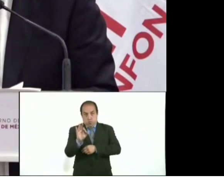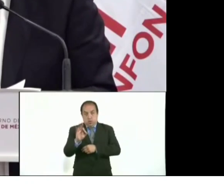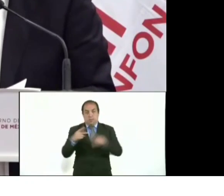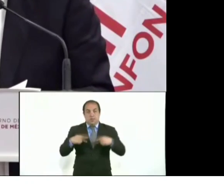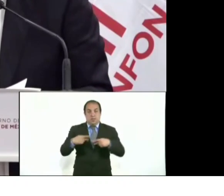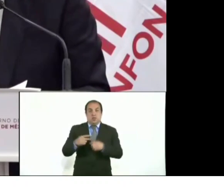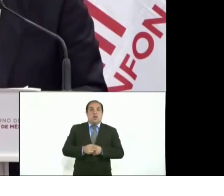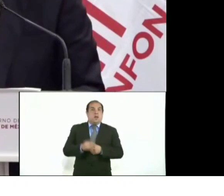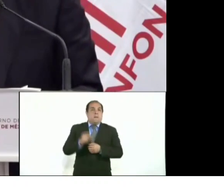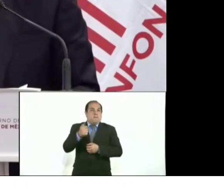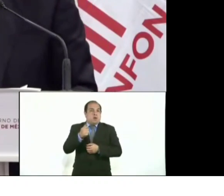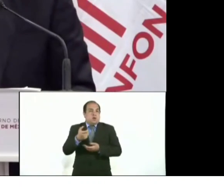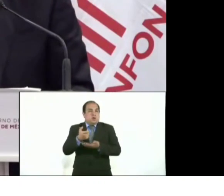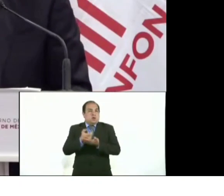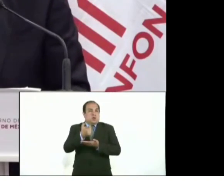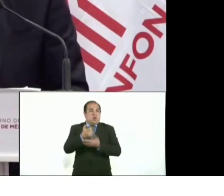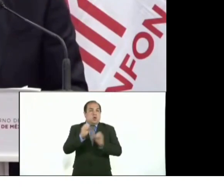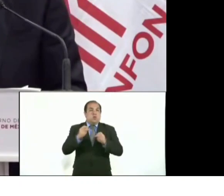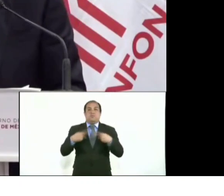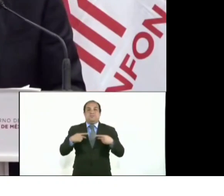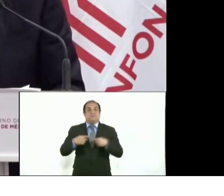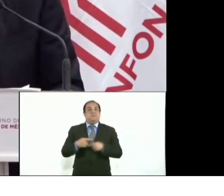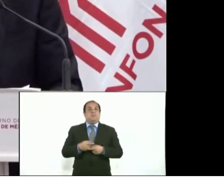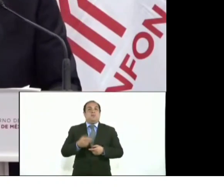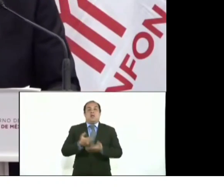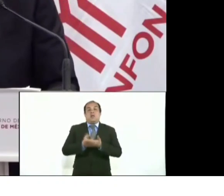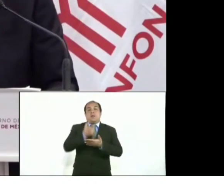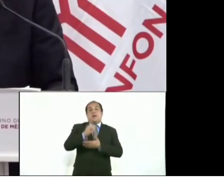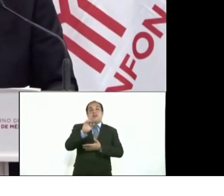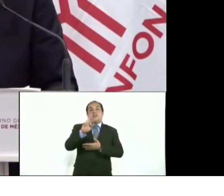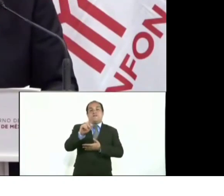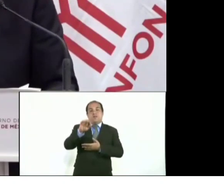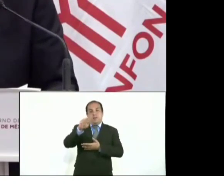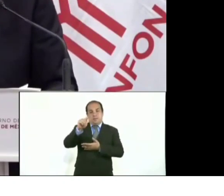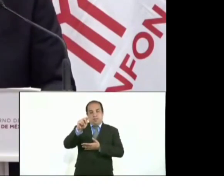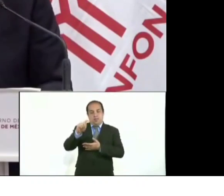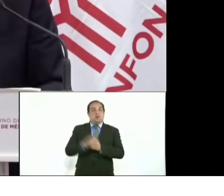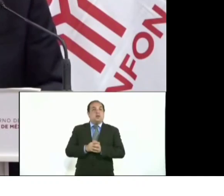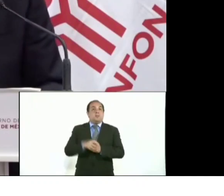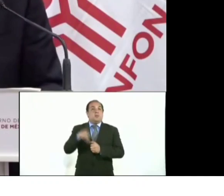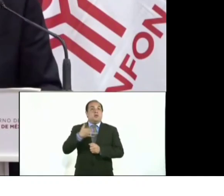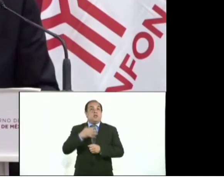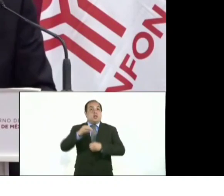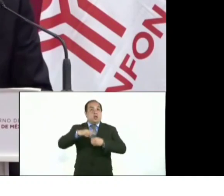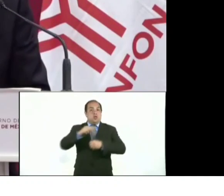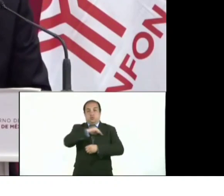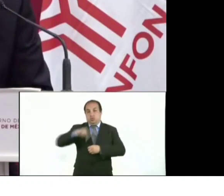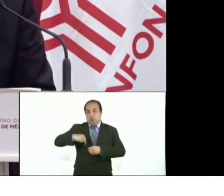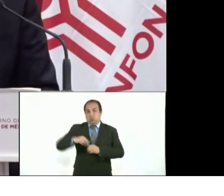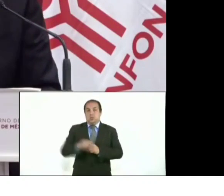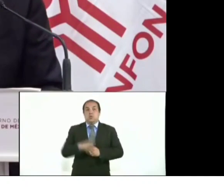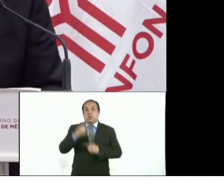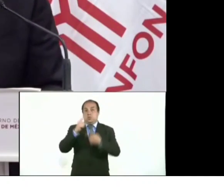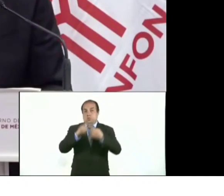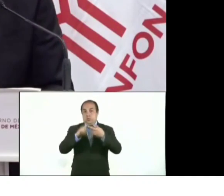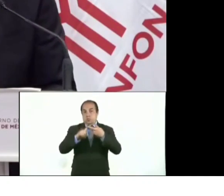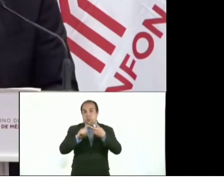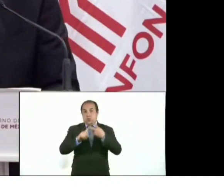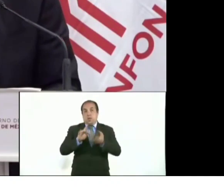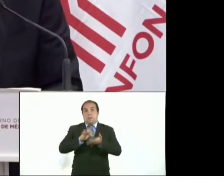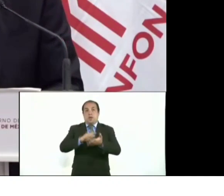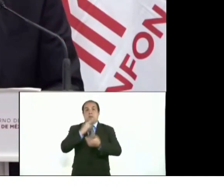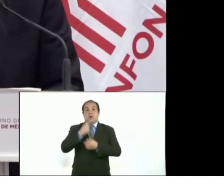o para personas que ya no cotizan en el Infonavit pero mantienen su ahorro con nosotros. 2. Apoyar en la mejora de